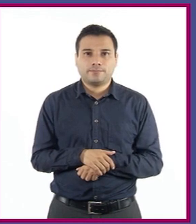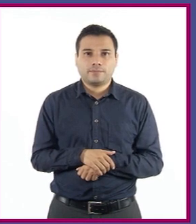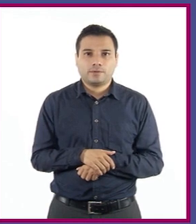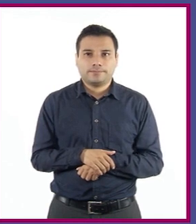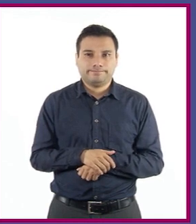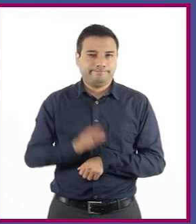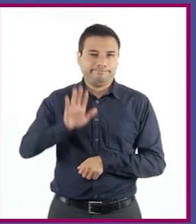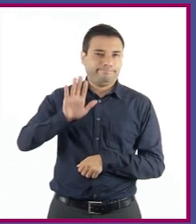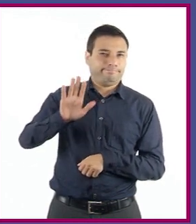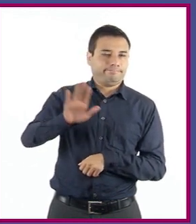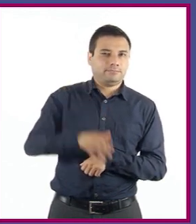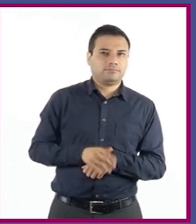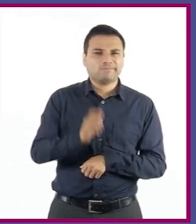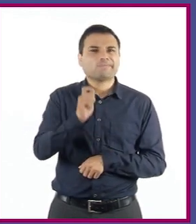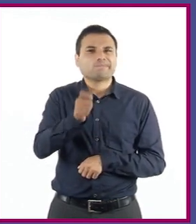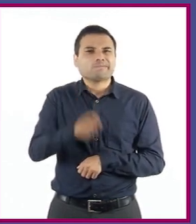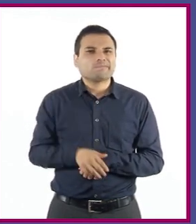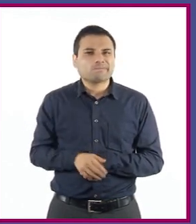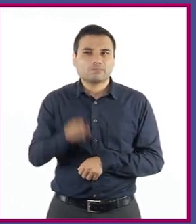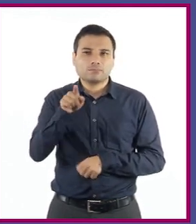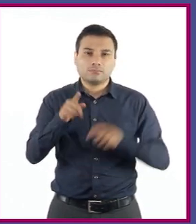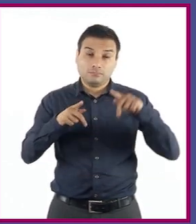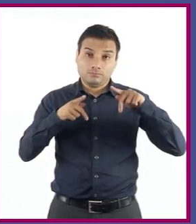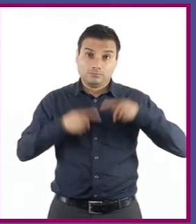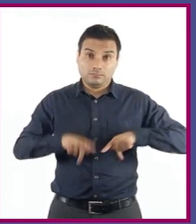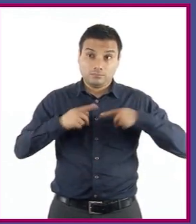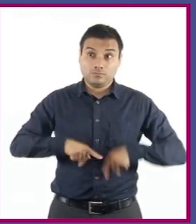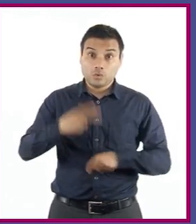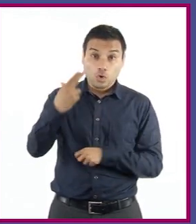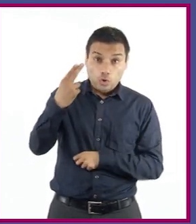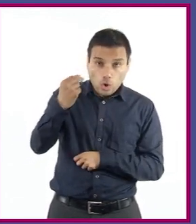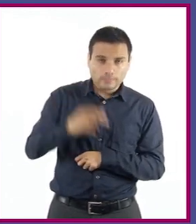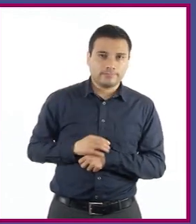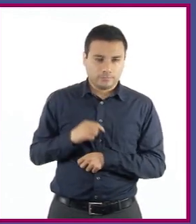Objeción. Se anticipa a responder una probable negativa del lector.